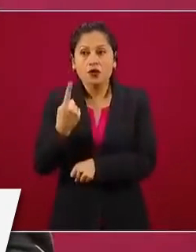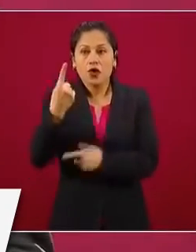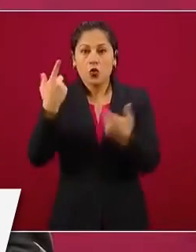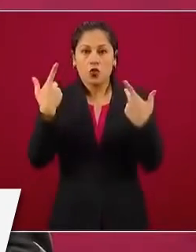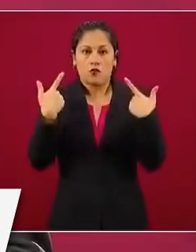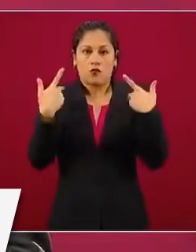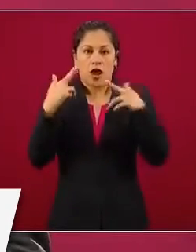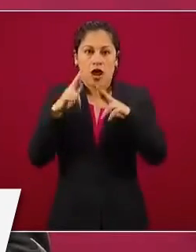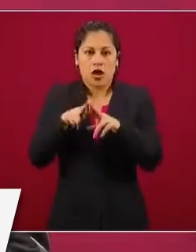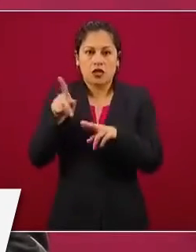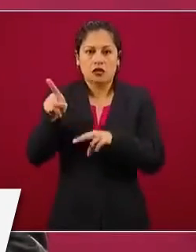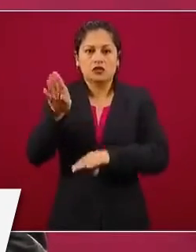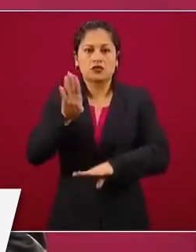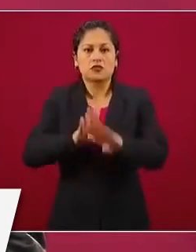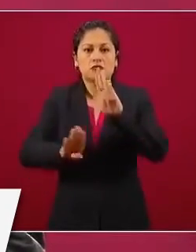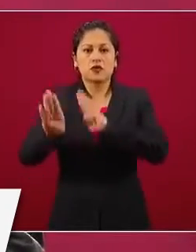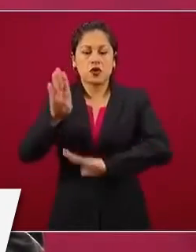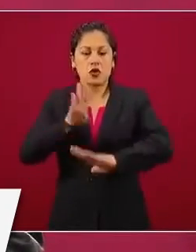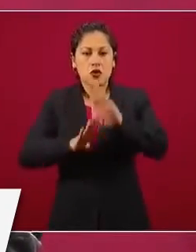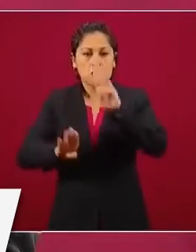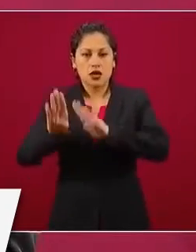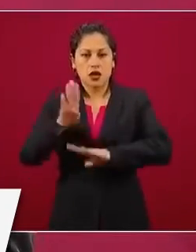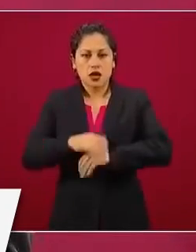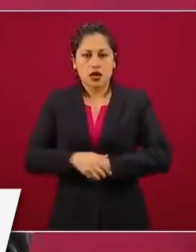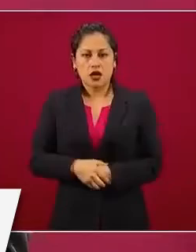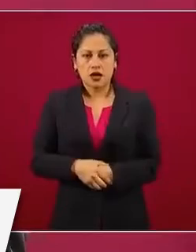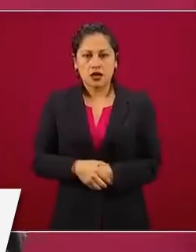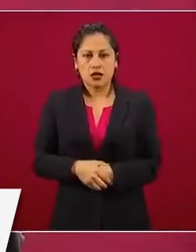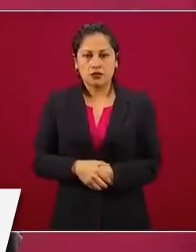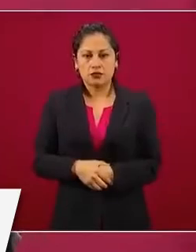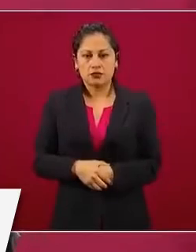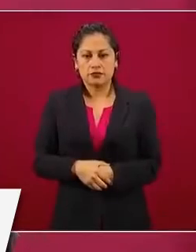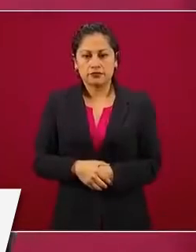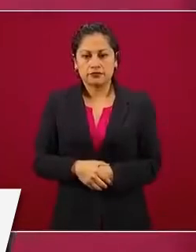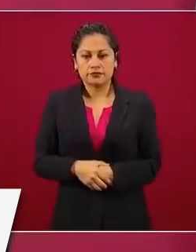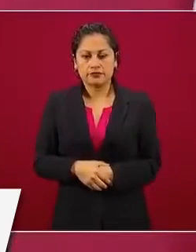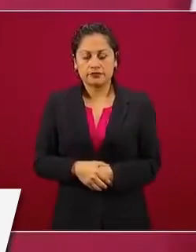de biología o un